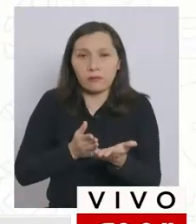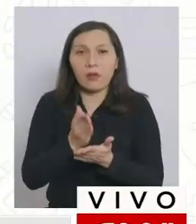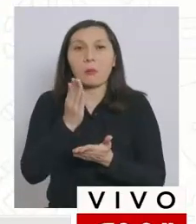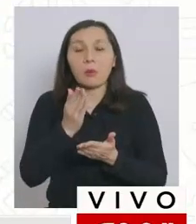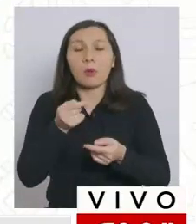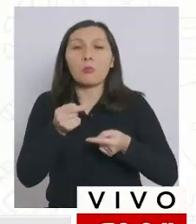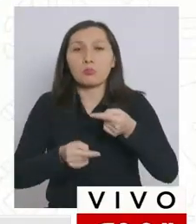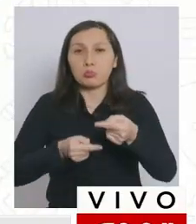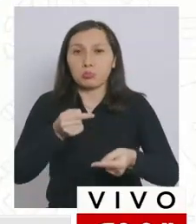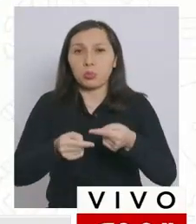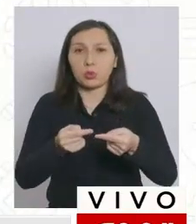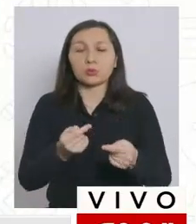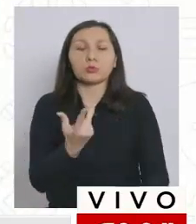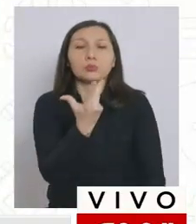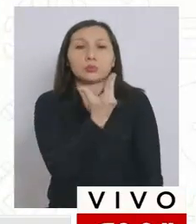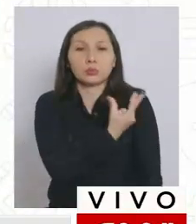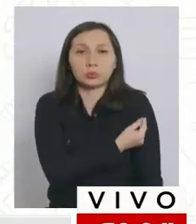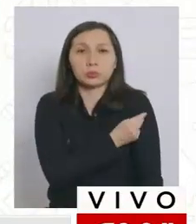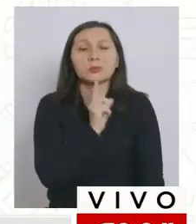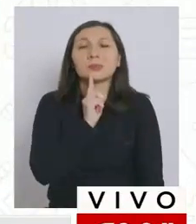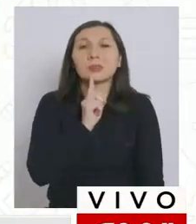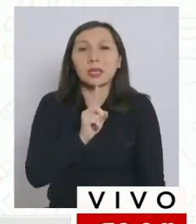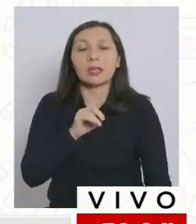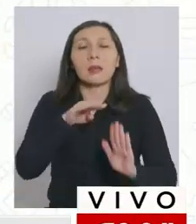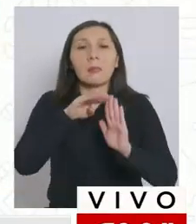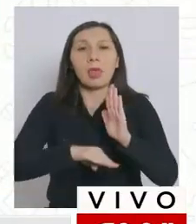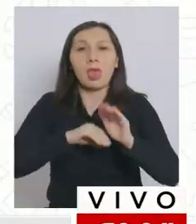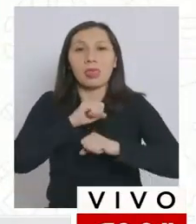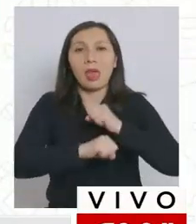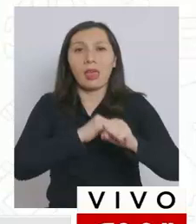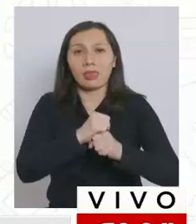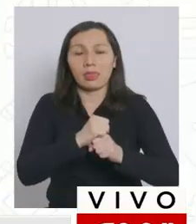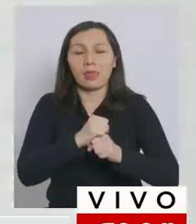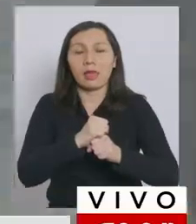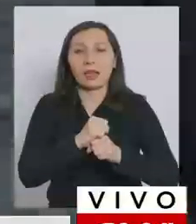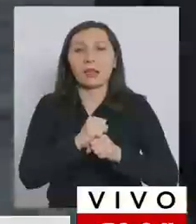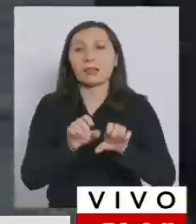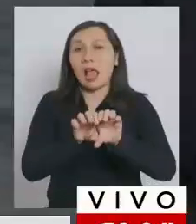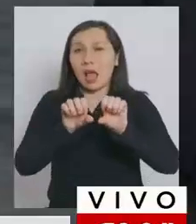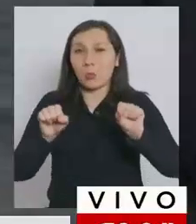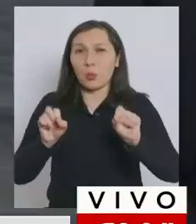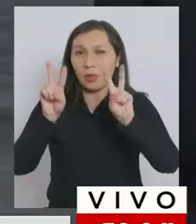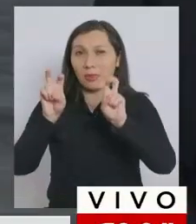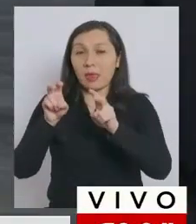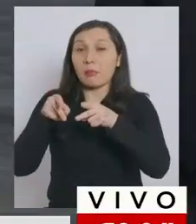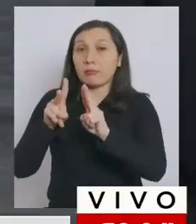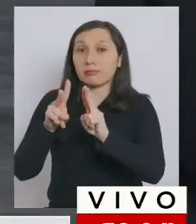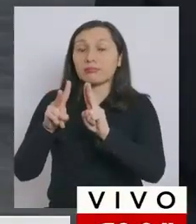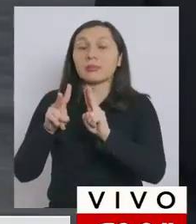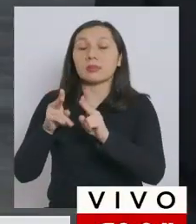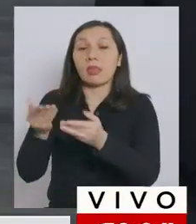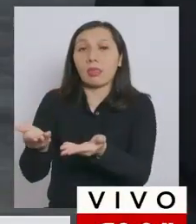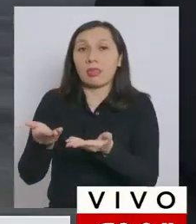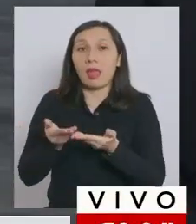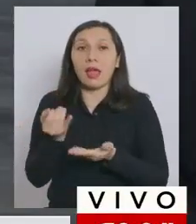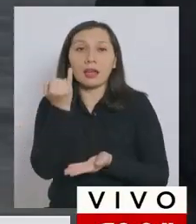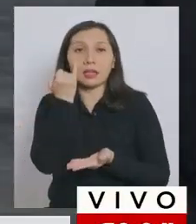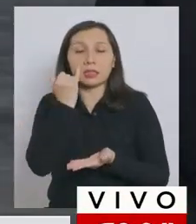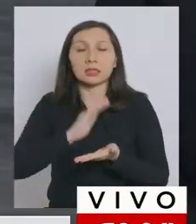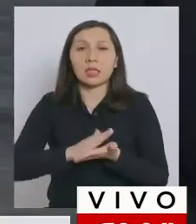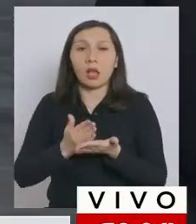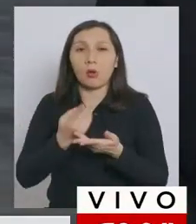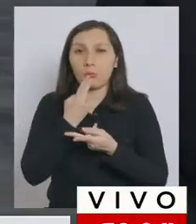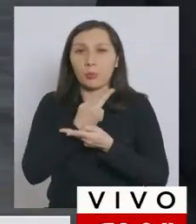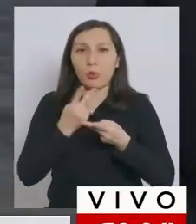la inoculación de los menores de edad de acuerdo a la autorización que entregue el instituto de